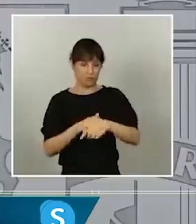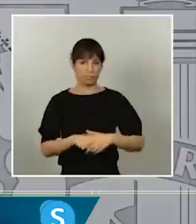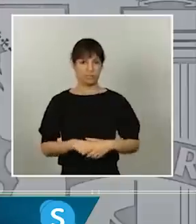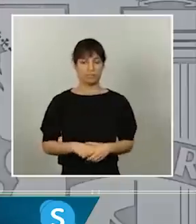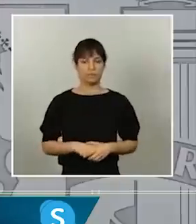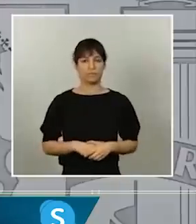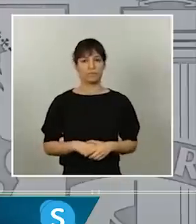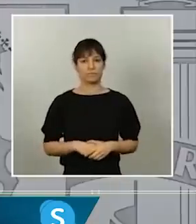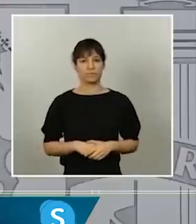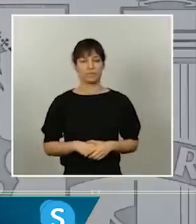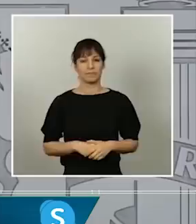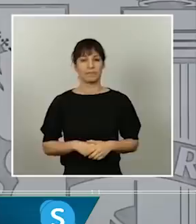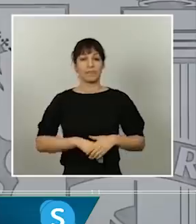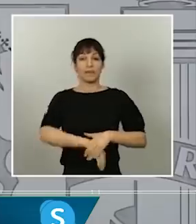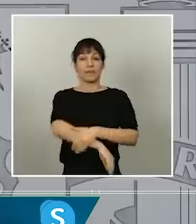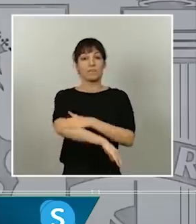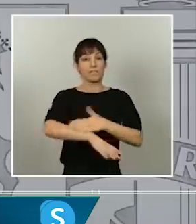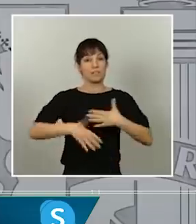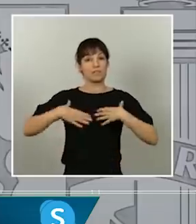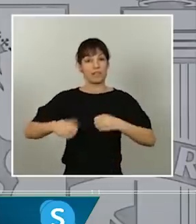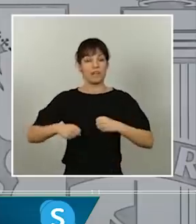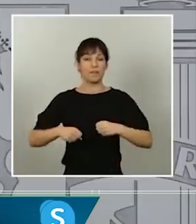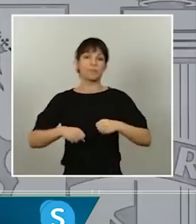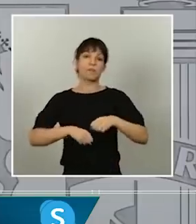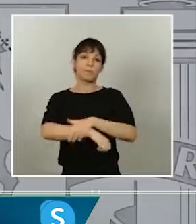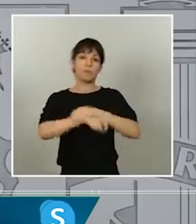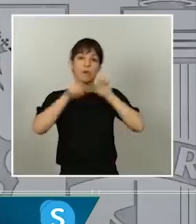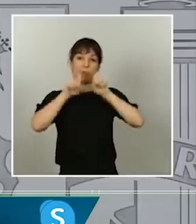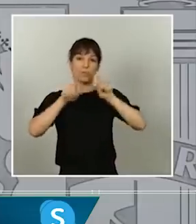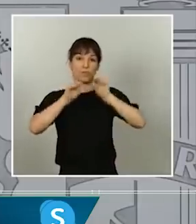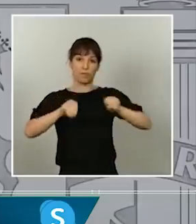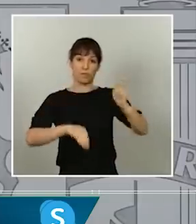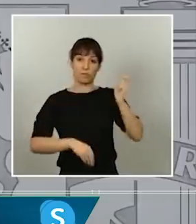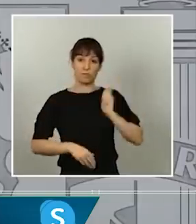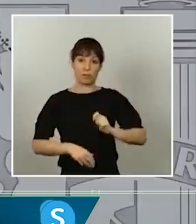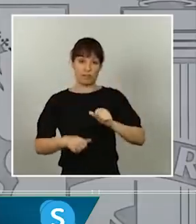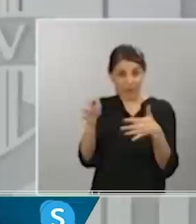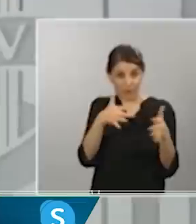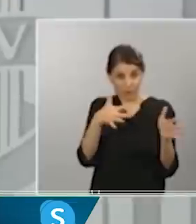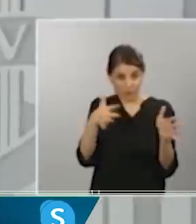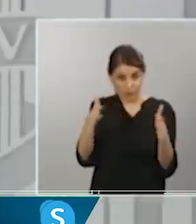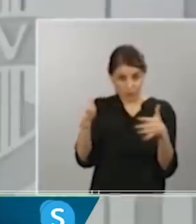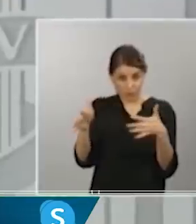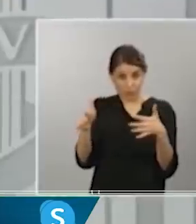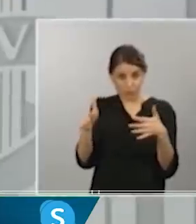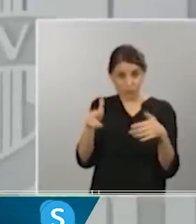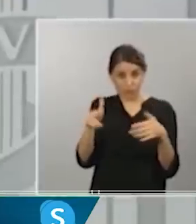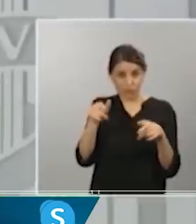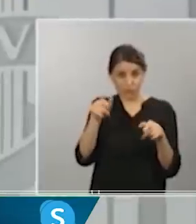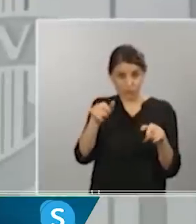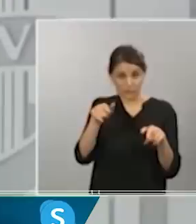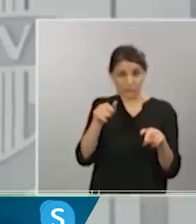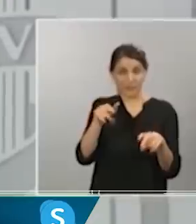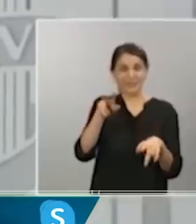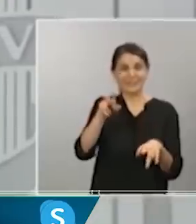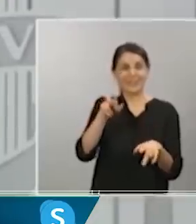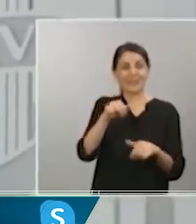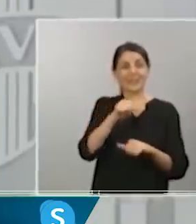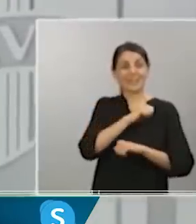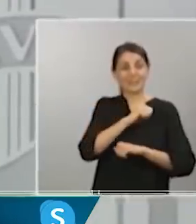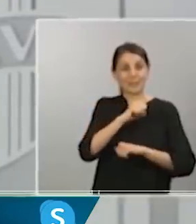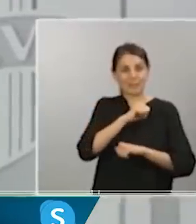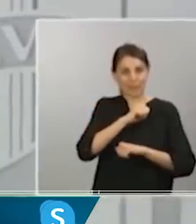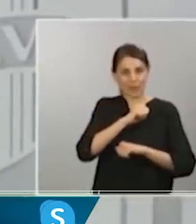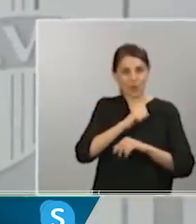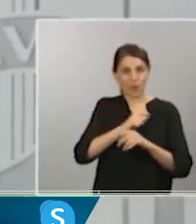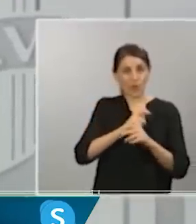eran los cert es los cert es en sí mismo es una buena idea pero si tú le pones unos límites primero temporales es decir que